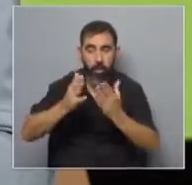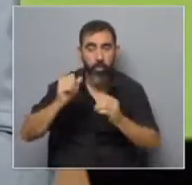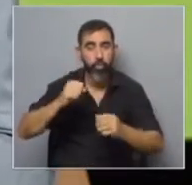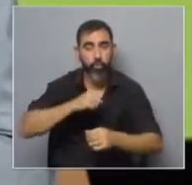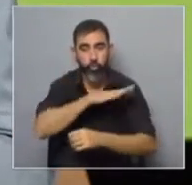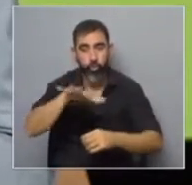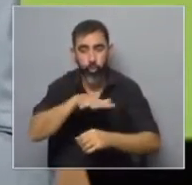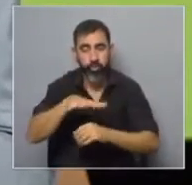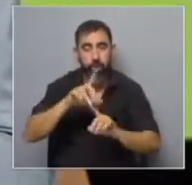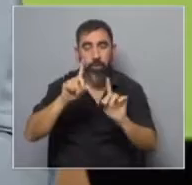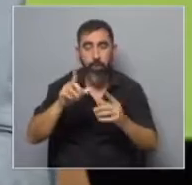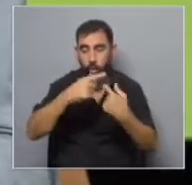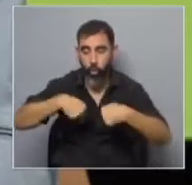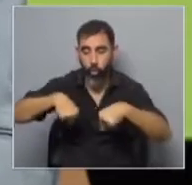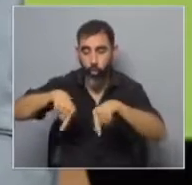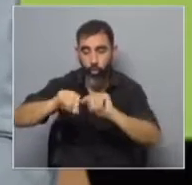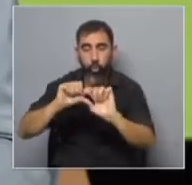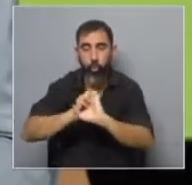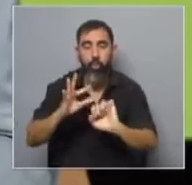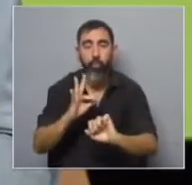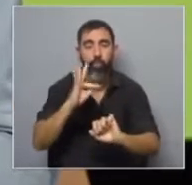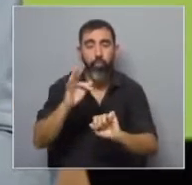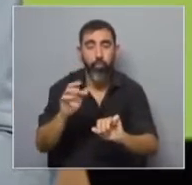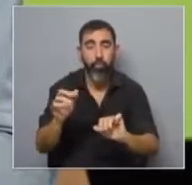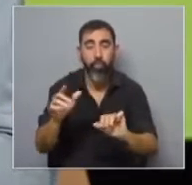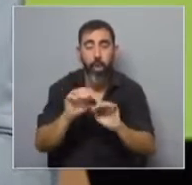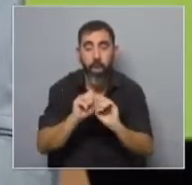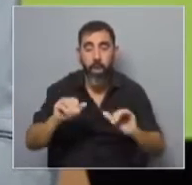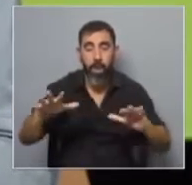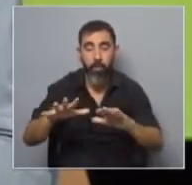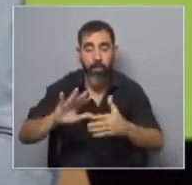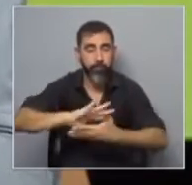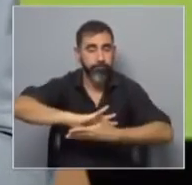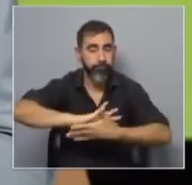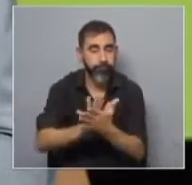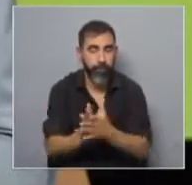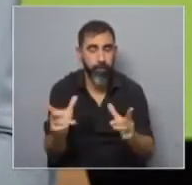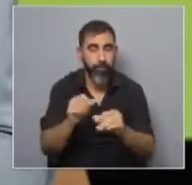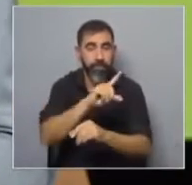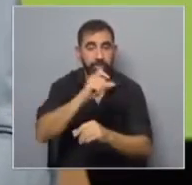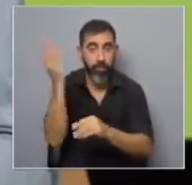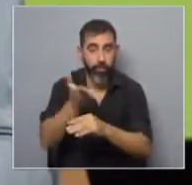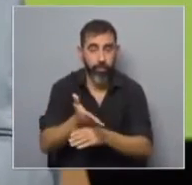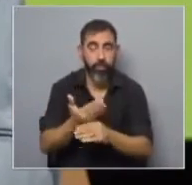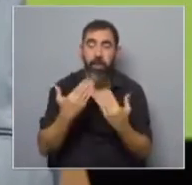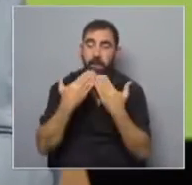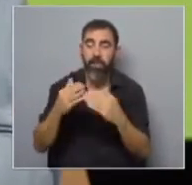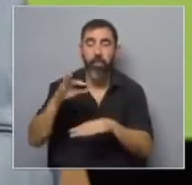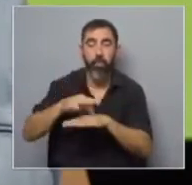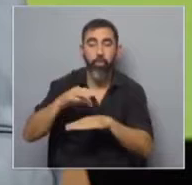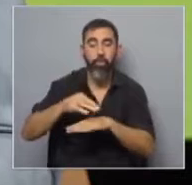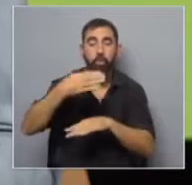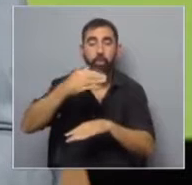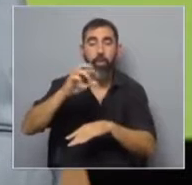social y lo que ha pasado con nosotros y lo que puede pasar luego de que la pandemia se termine de ir. Le agradecemos muchísimo al doctor Luis Bértola,